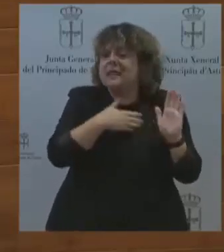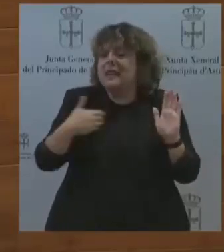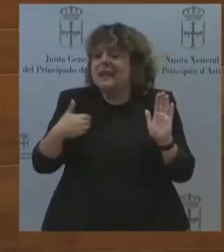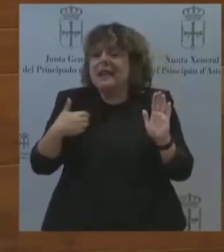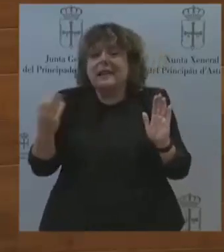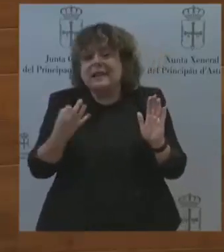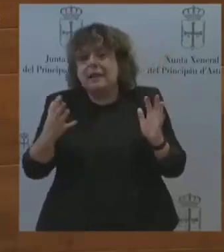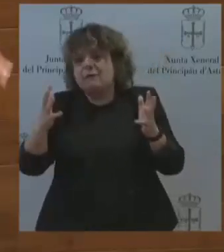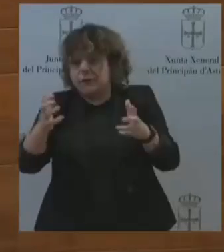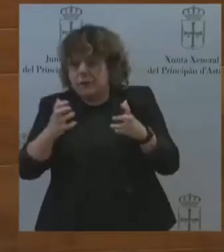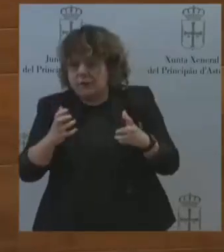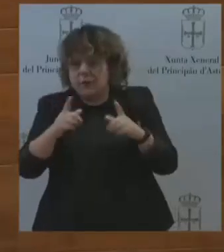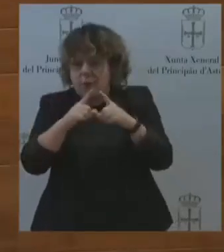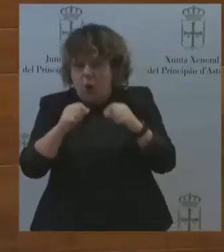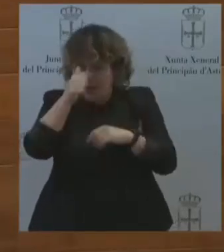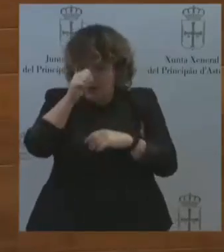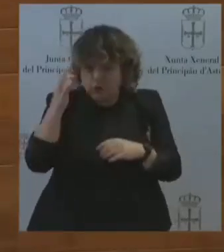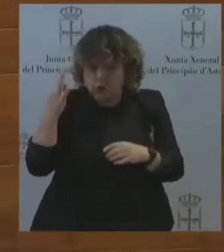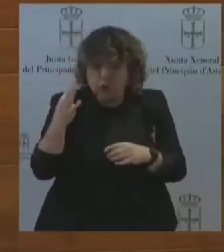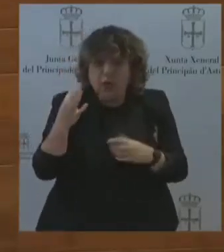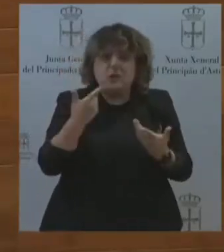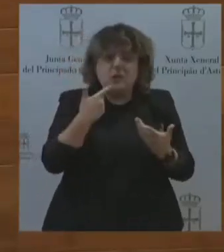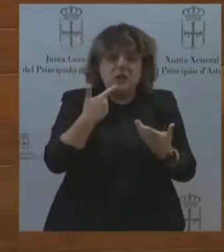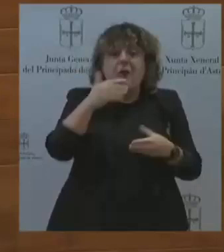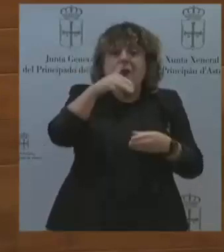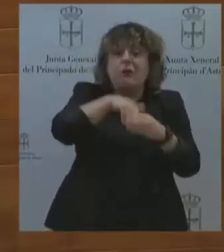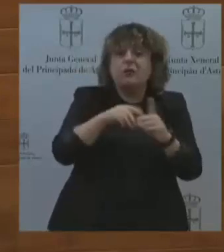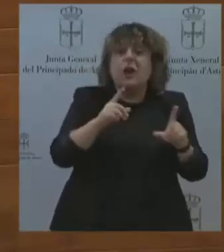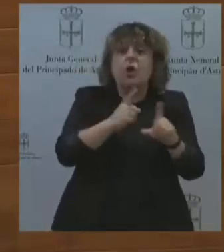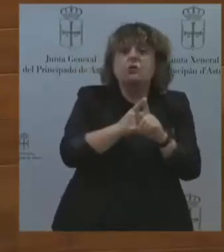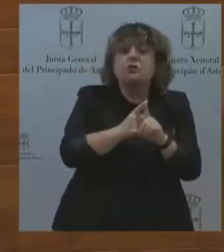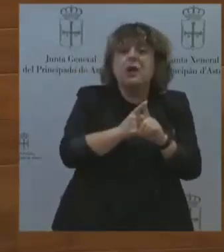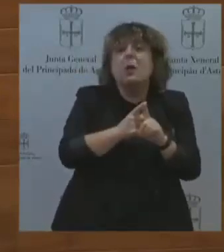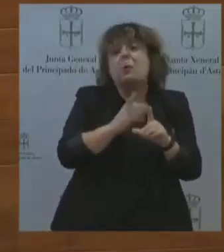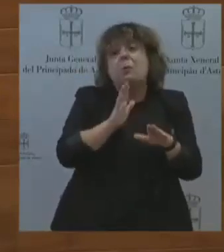que las hubiera presentado Vox? Usted